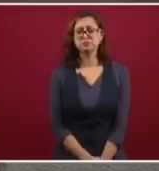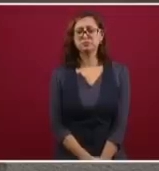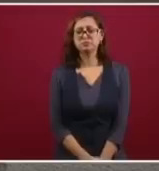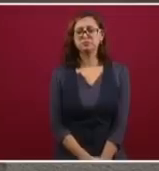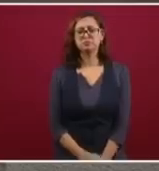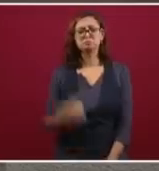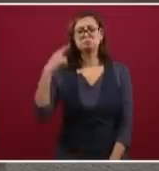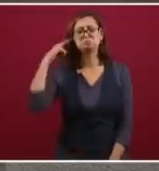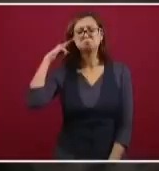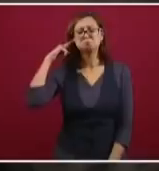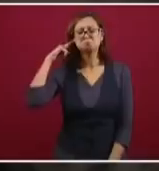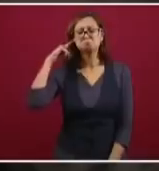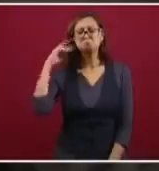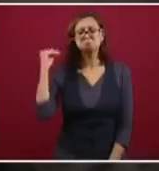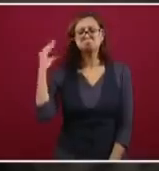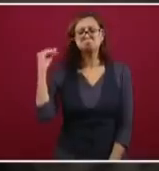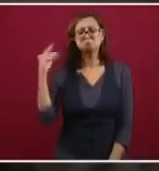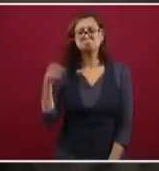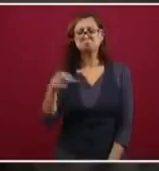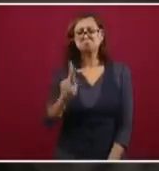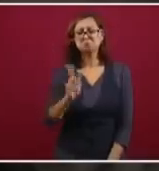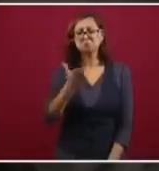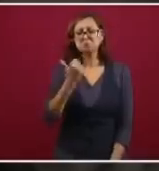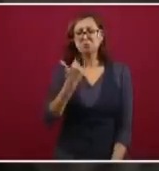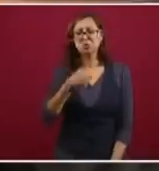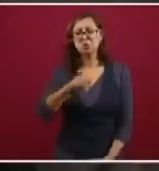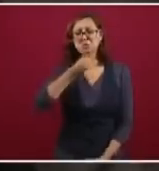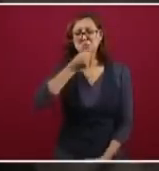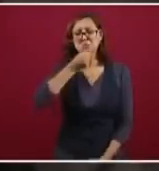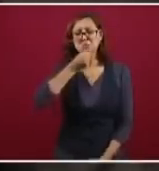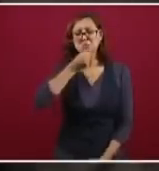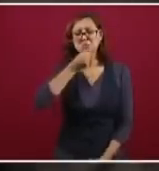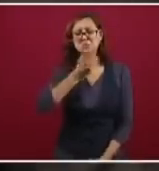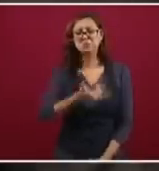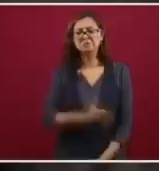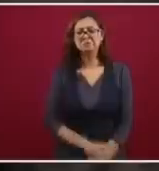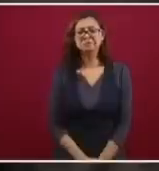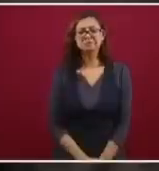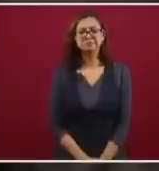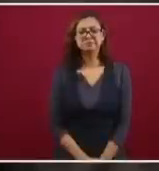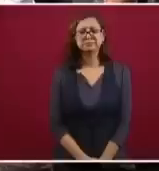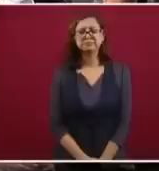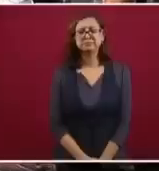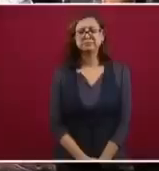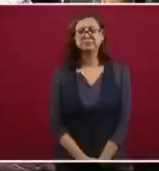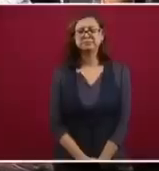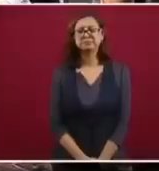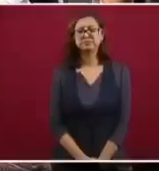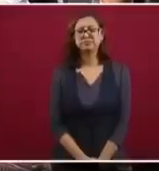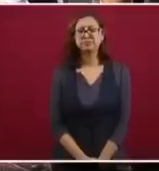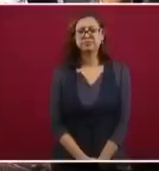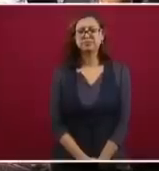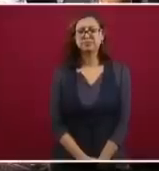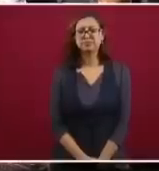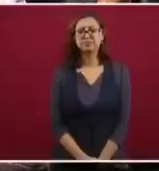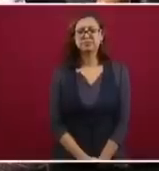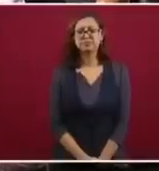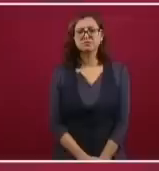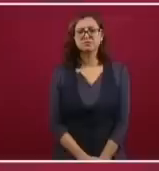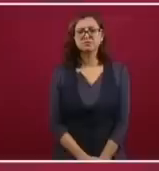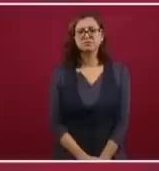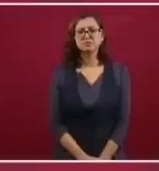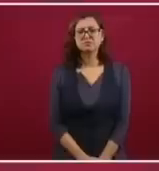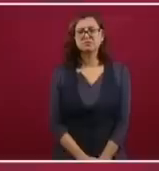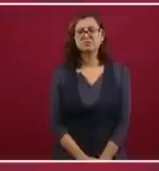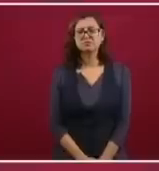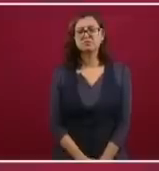Sí. Esta organización que quiere a fuerza que se haga el aeropuerto ahí en Texcoco. Sí, pero estamos esperando